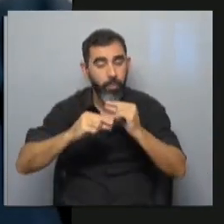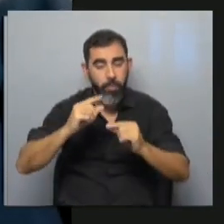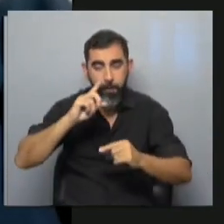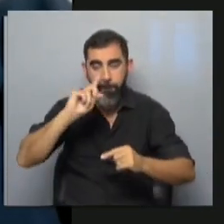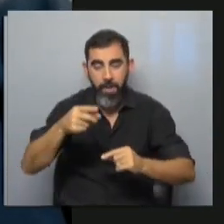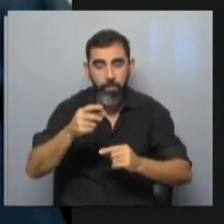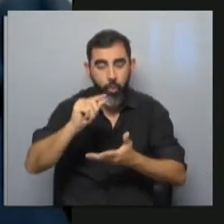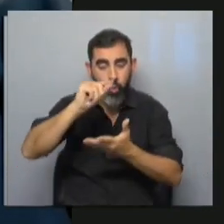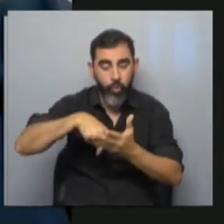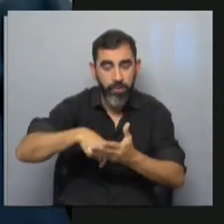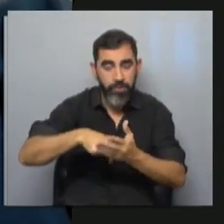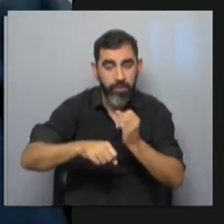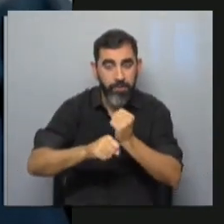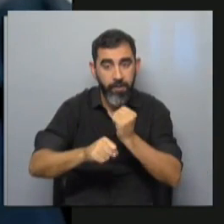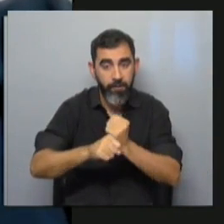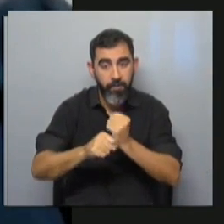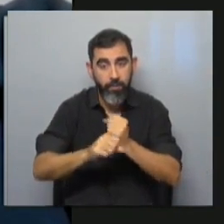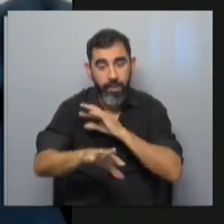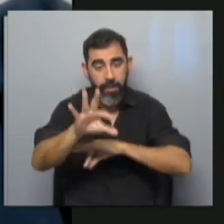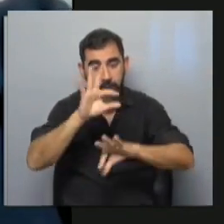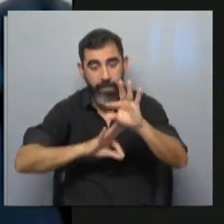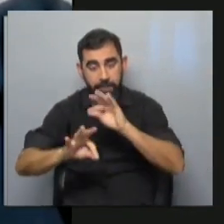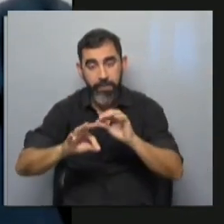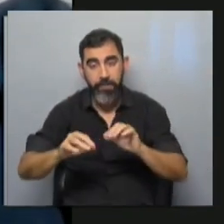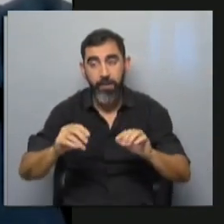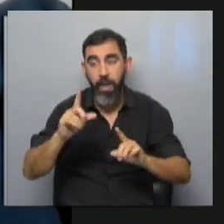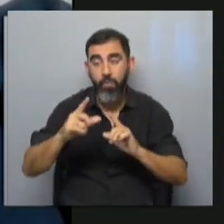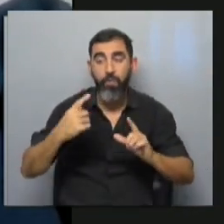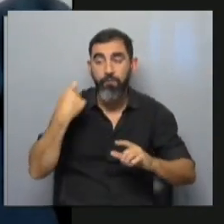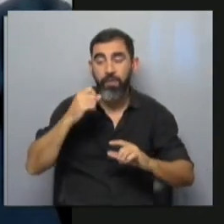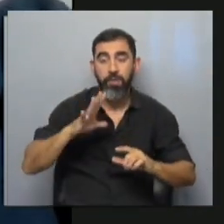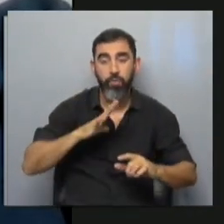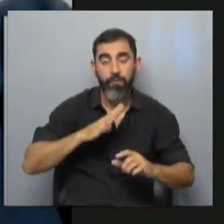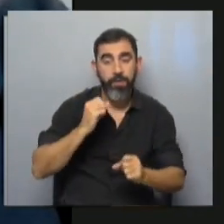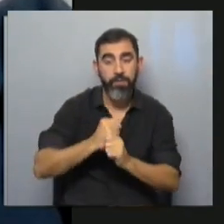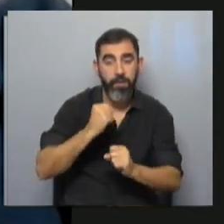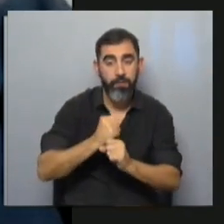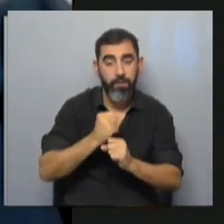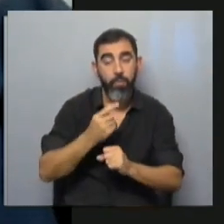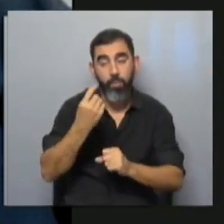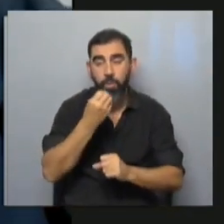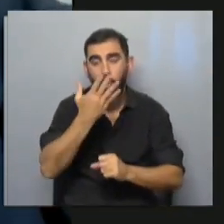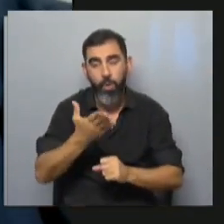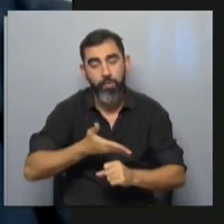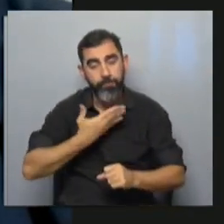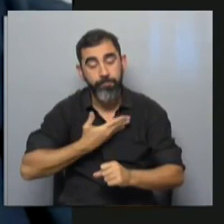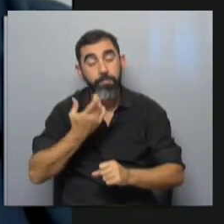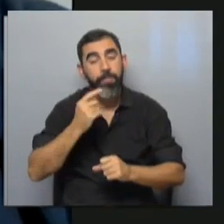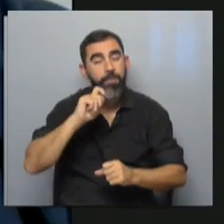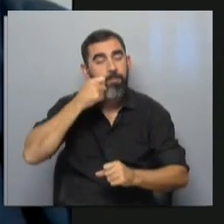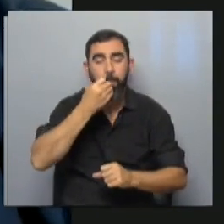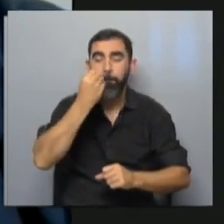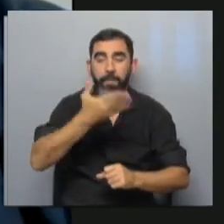más rápido las designaciones para los que habían quedado sin trabajo. Bueno, por ese lado nos alegramos, pero nos hubiera gustado que hubiera